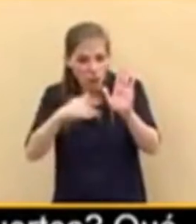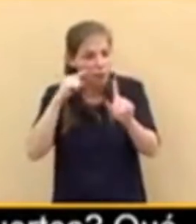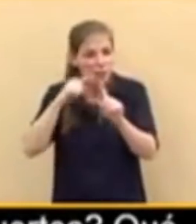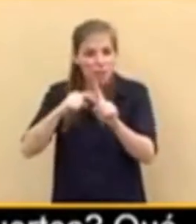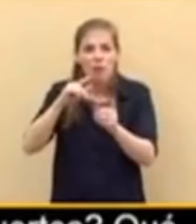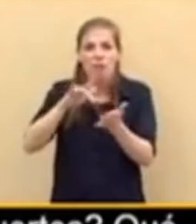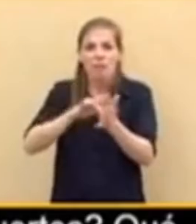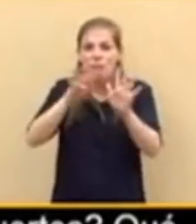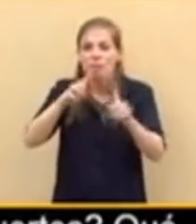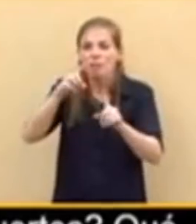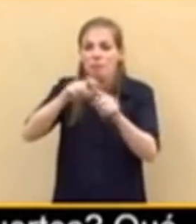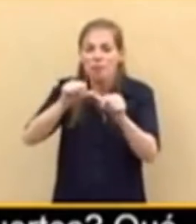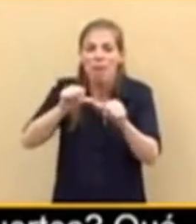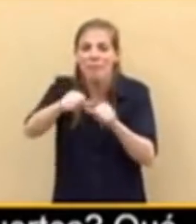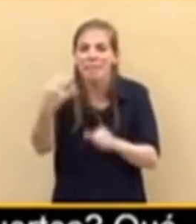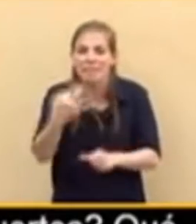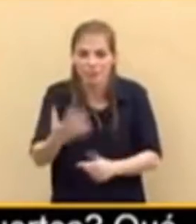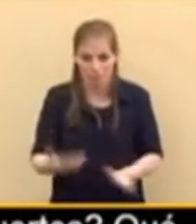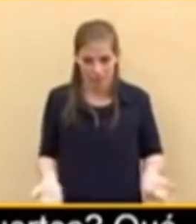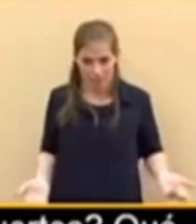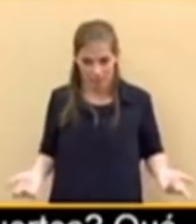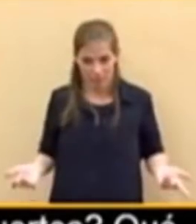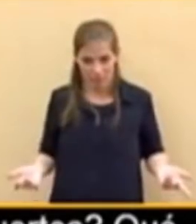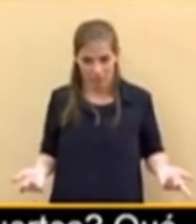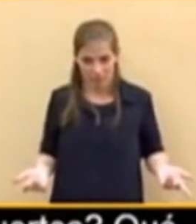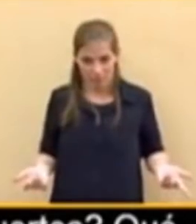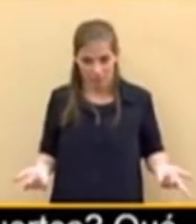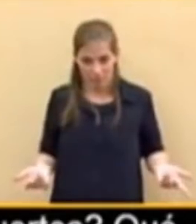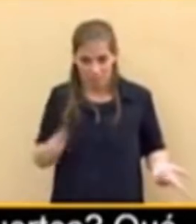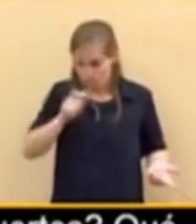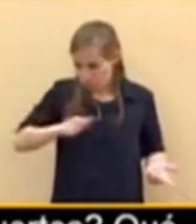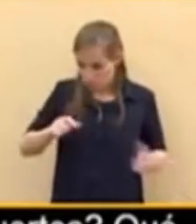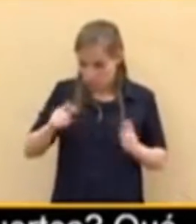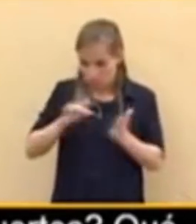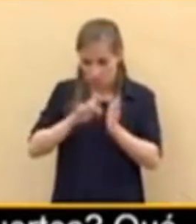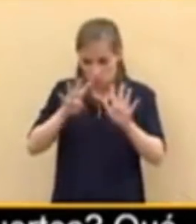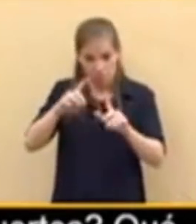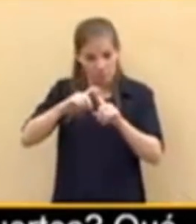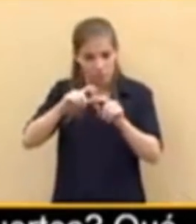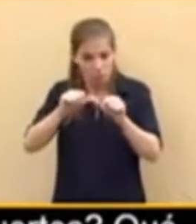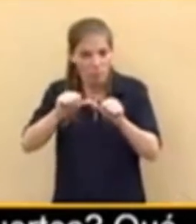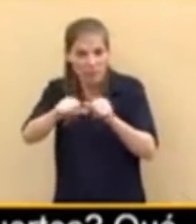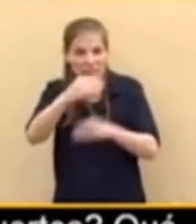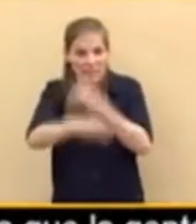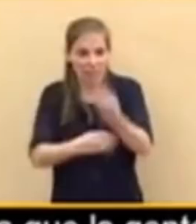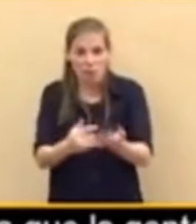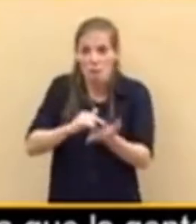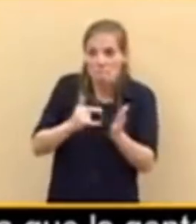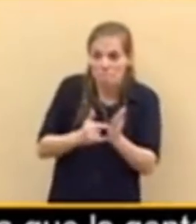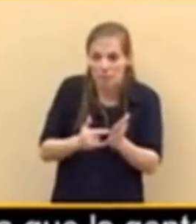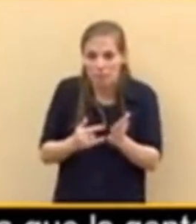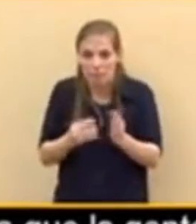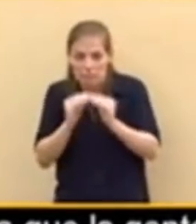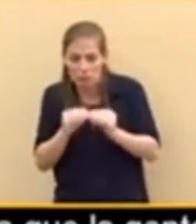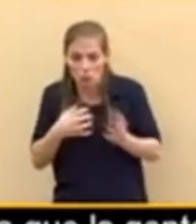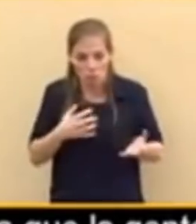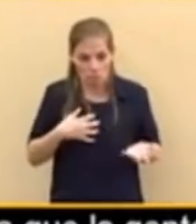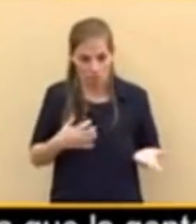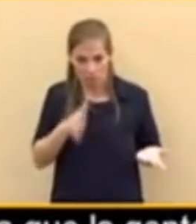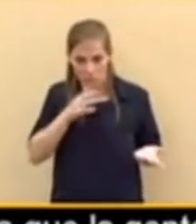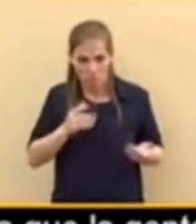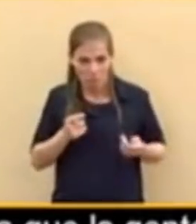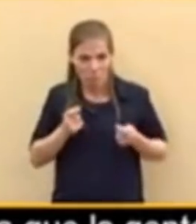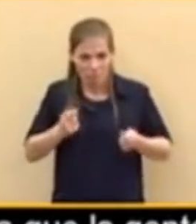ninguna seguridad jurídica a la gente. La gente solo tiene claro una cosa a partir del 9 de mayo, que ustedes